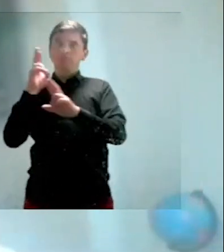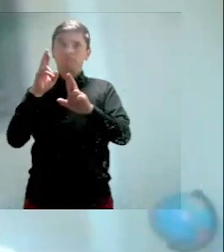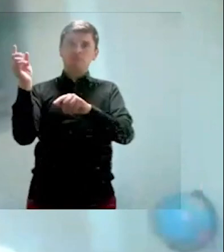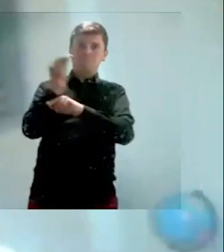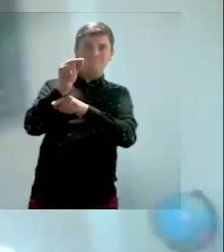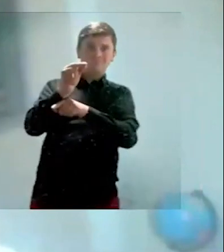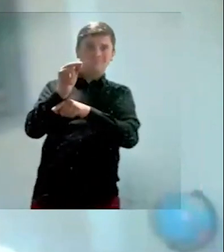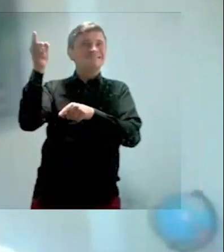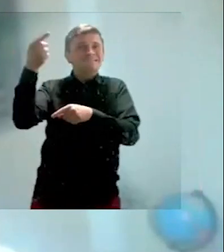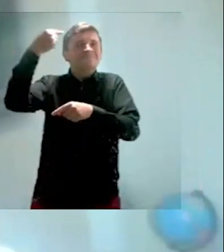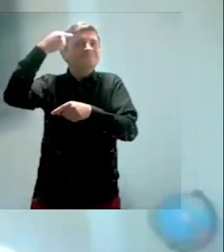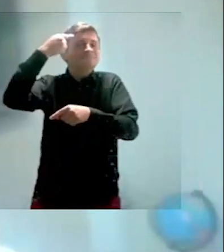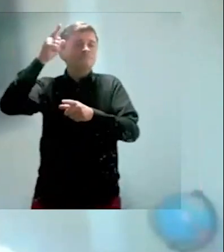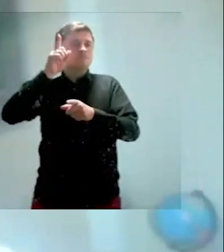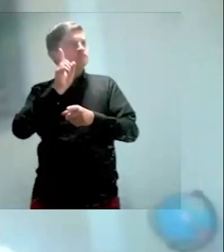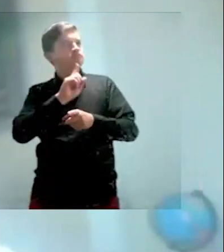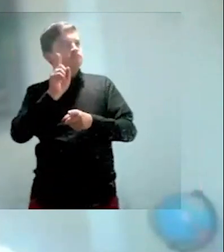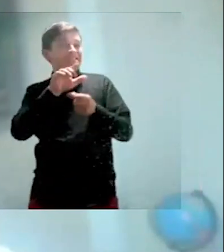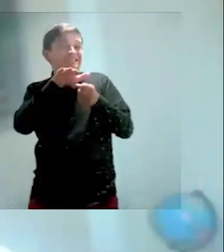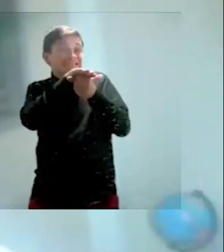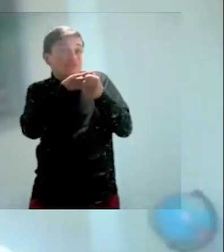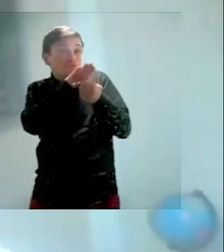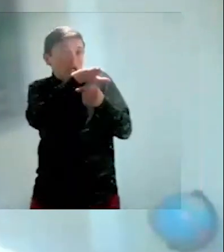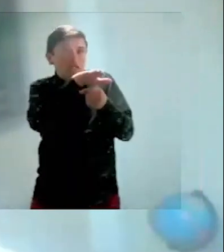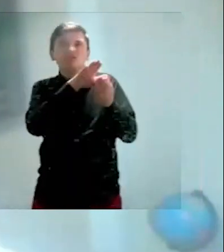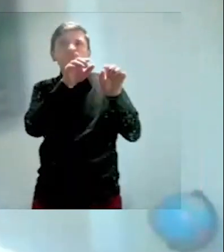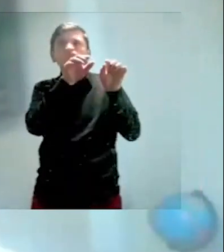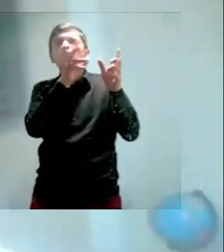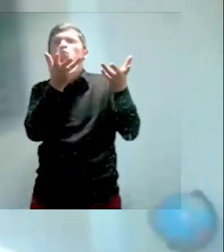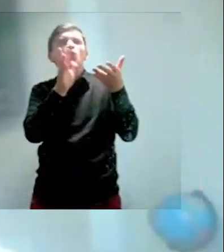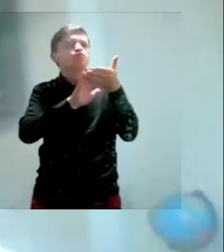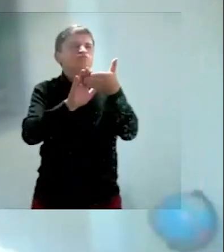los ha declarado y los ha dejado casi inertes